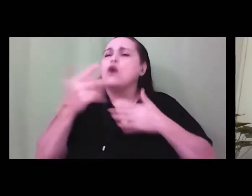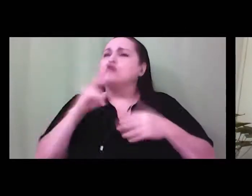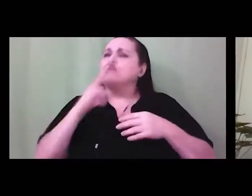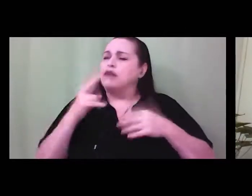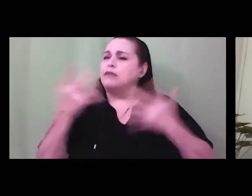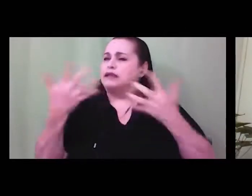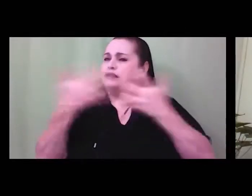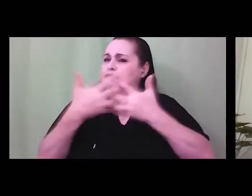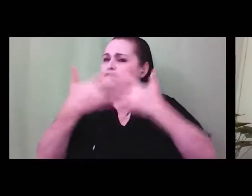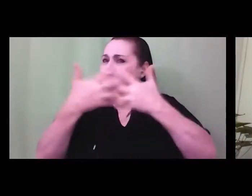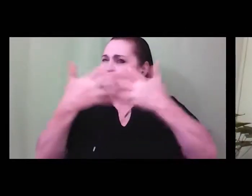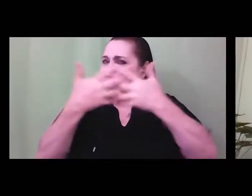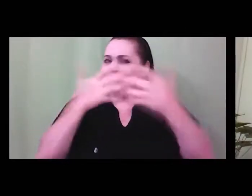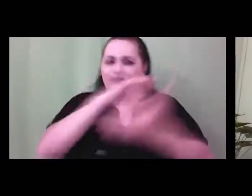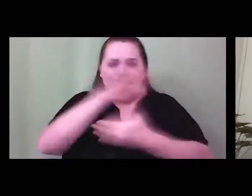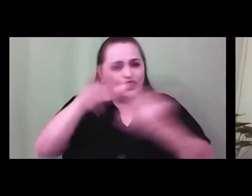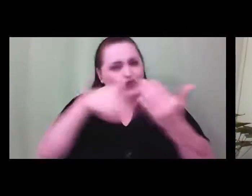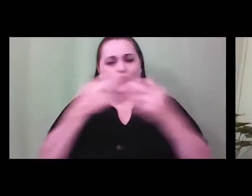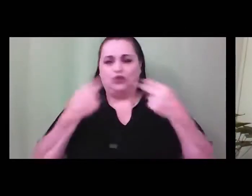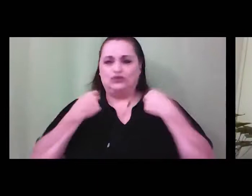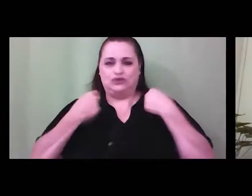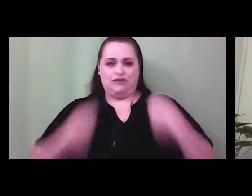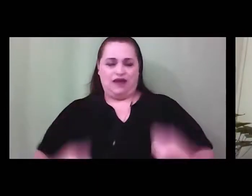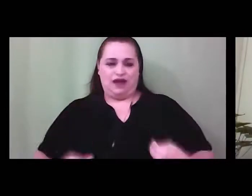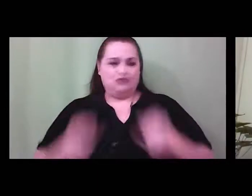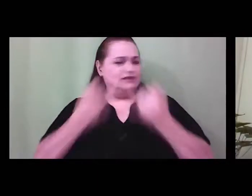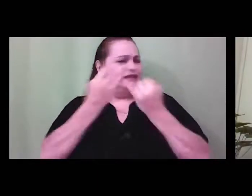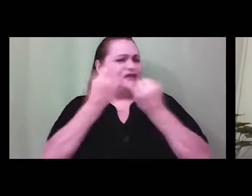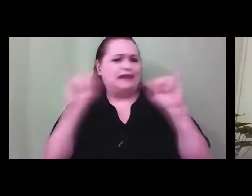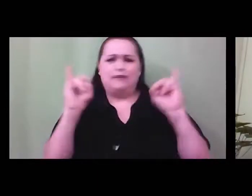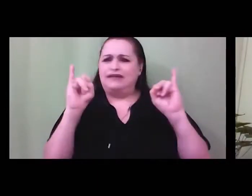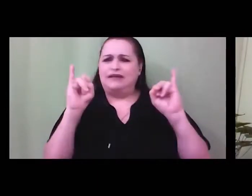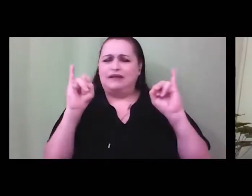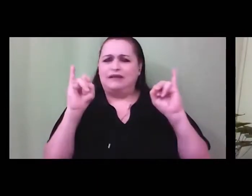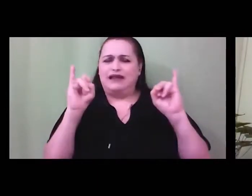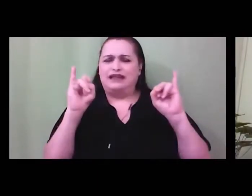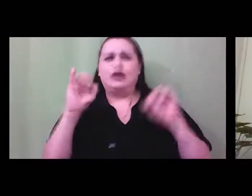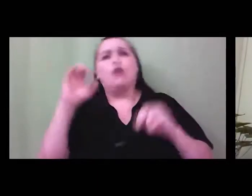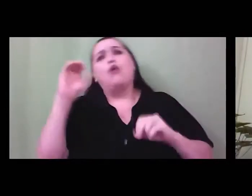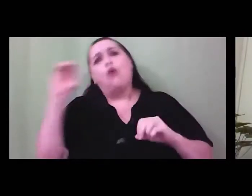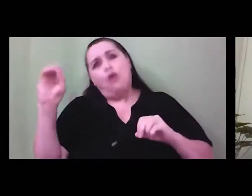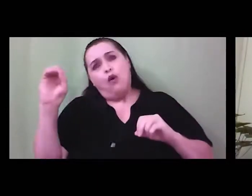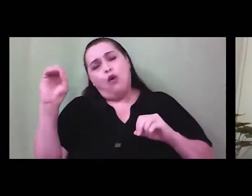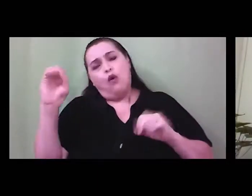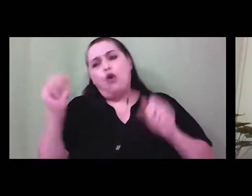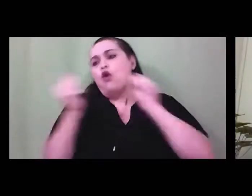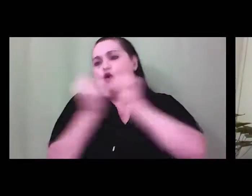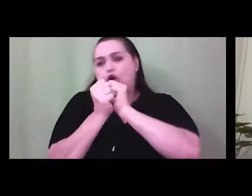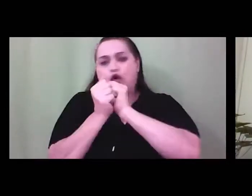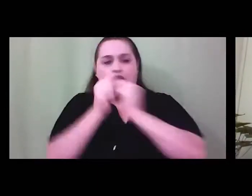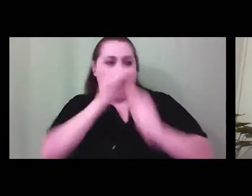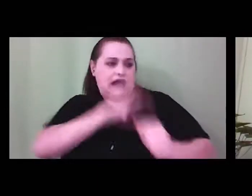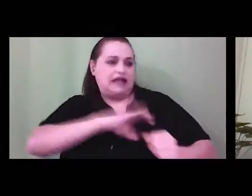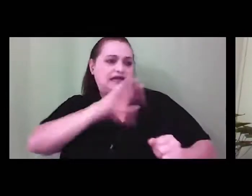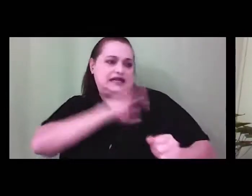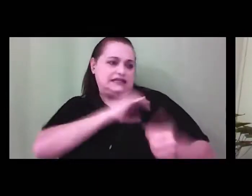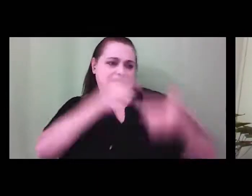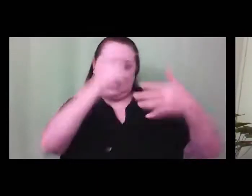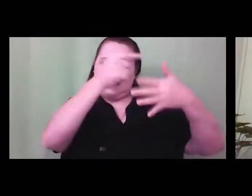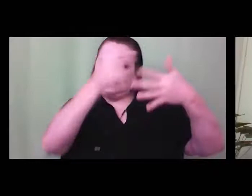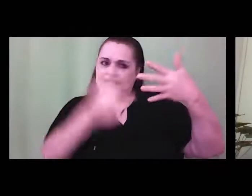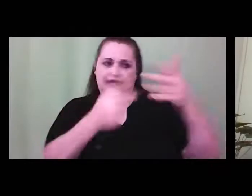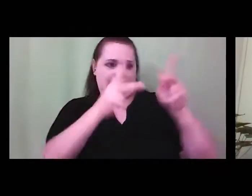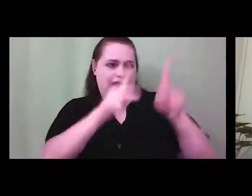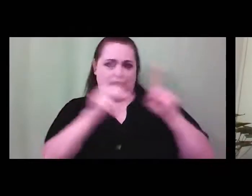complementamos todos los seres humanos, independientemente o junto con nuestras características